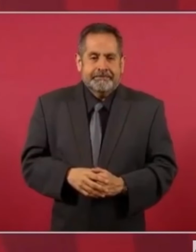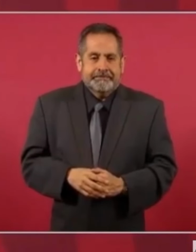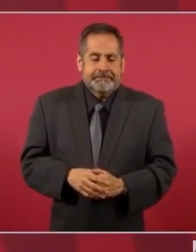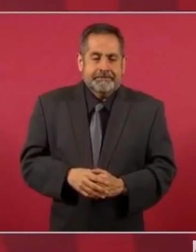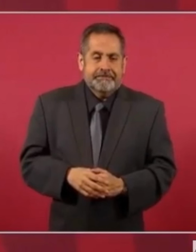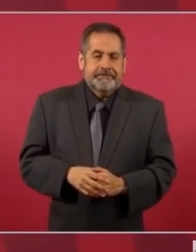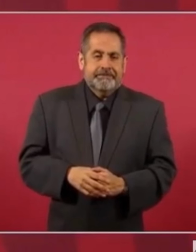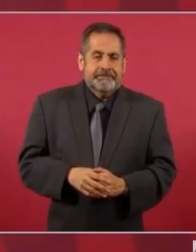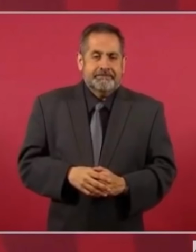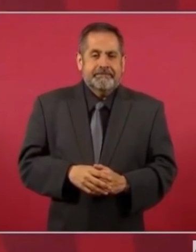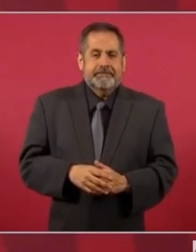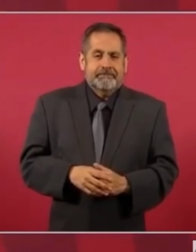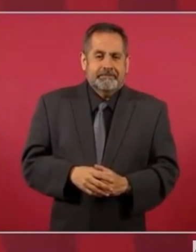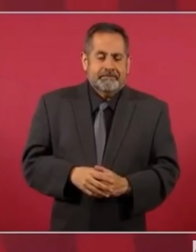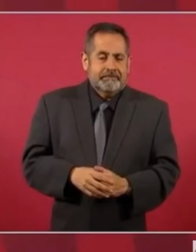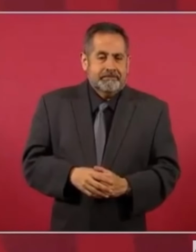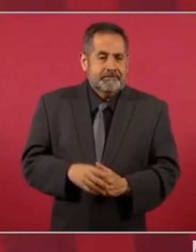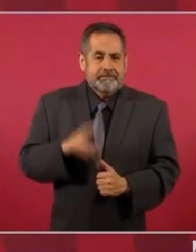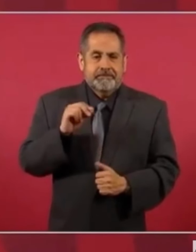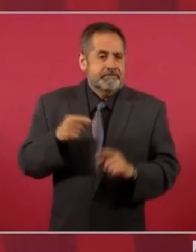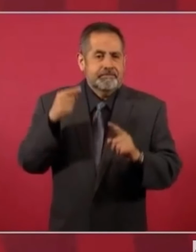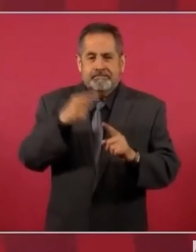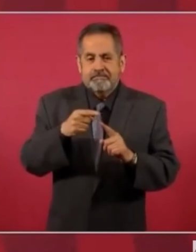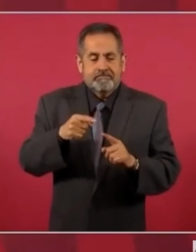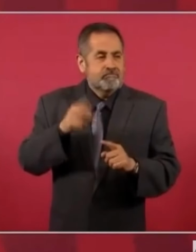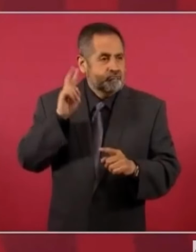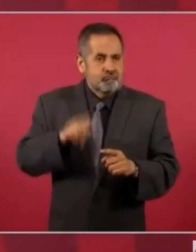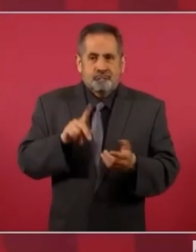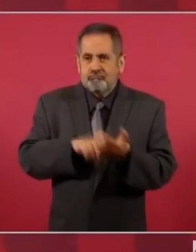no es la regla,